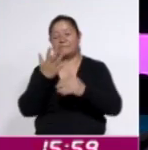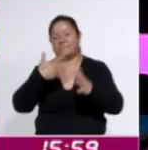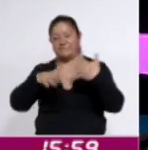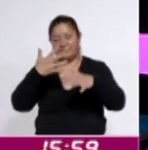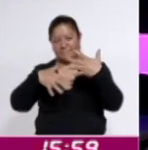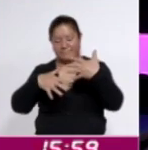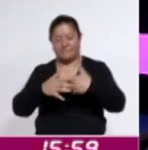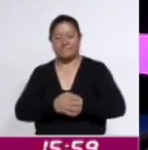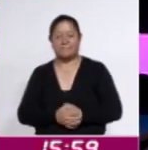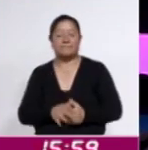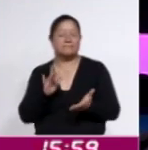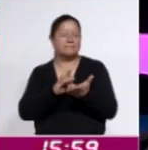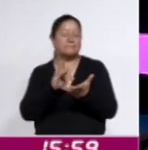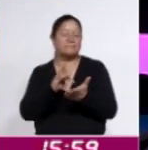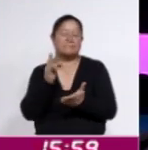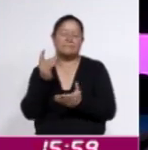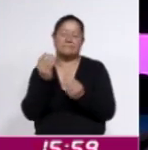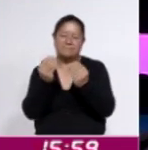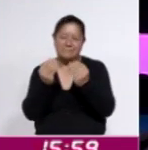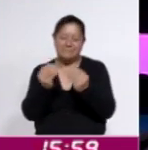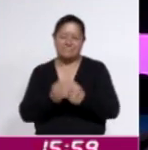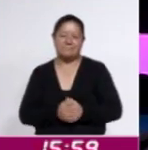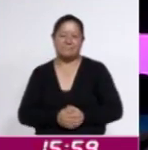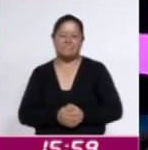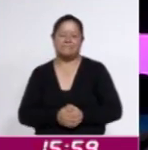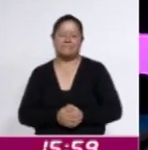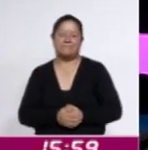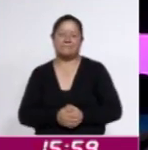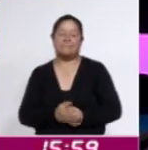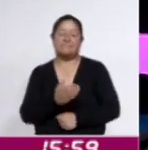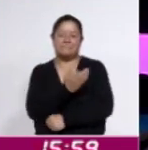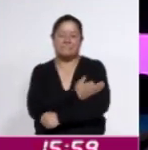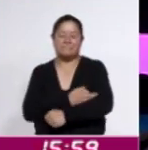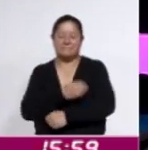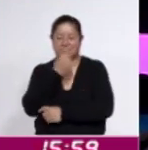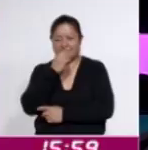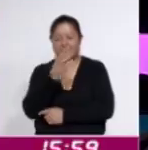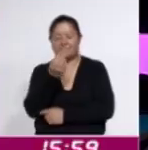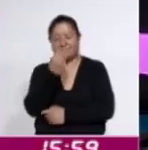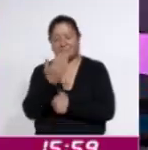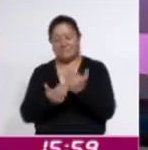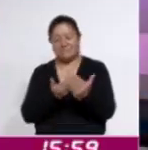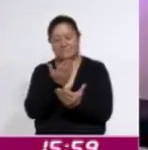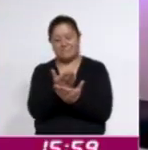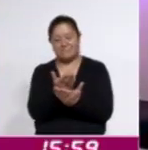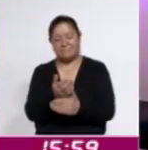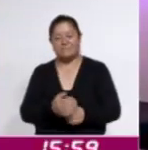mexicana. Muchísimas gracias por acompañarnos. Le deseamos una excelente tarde y buen provecho.